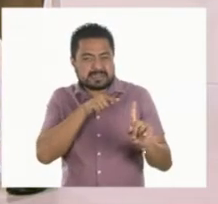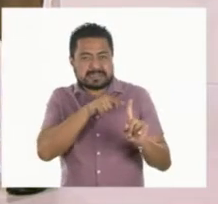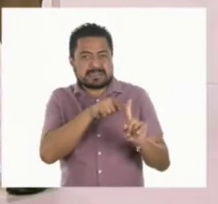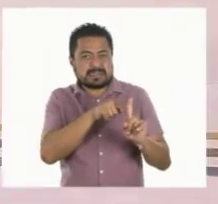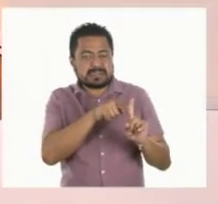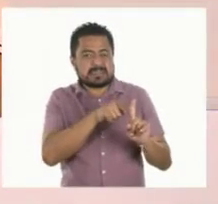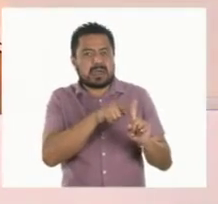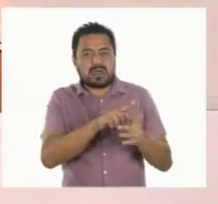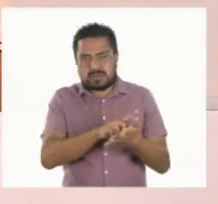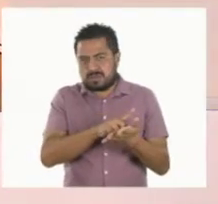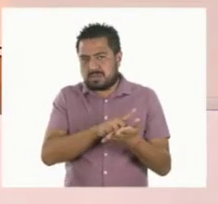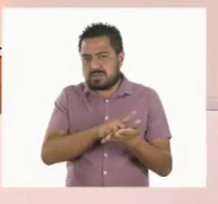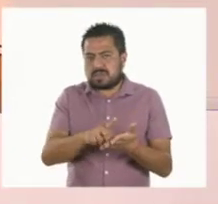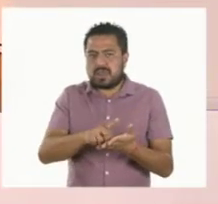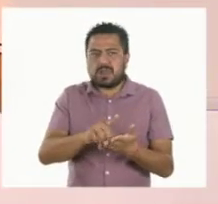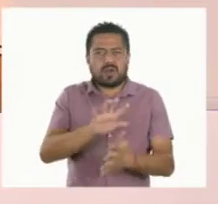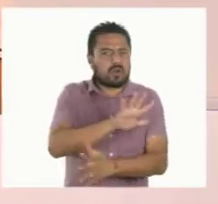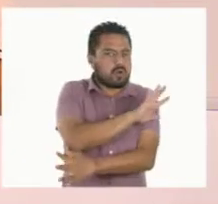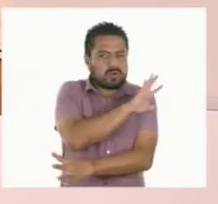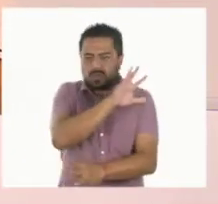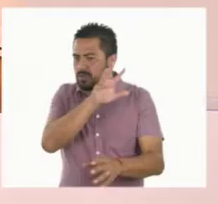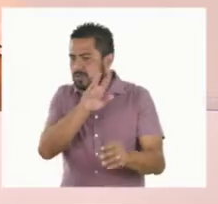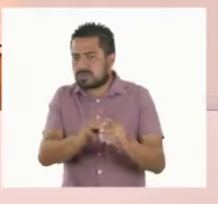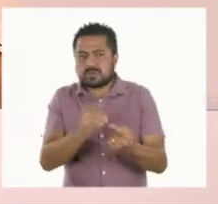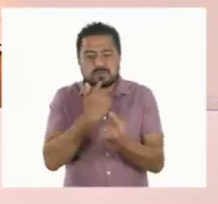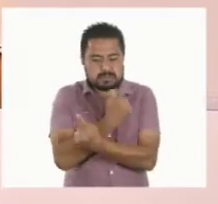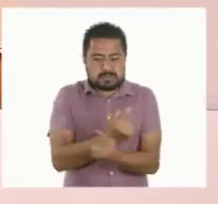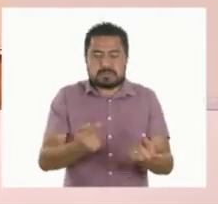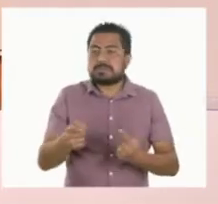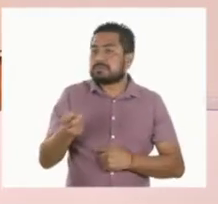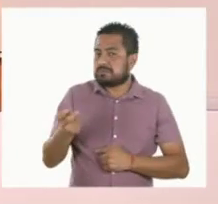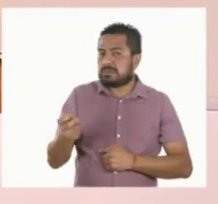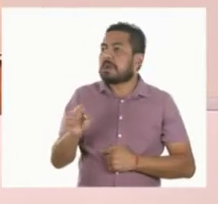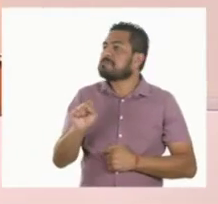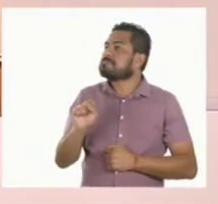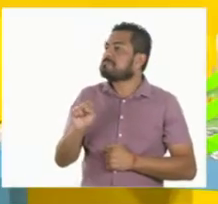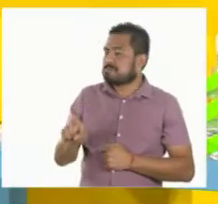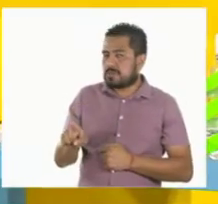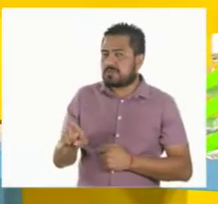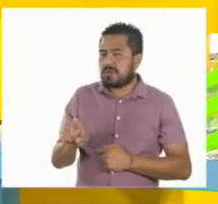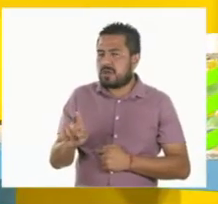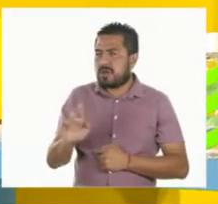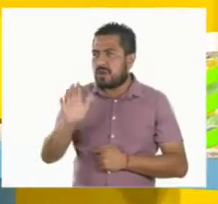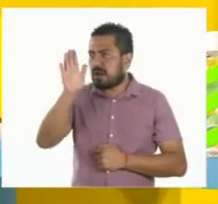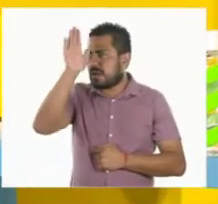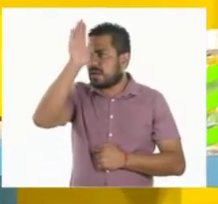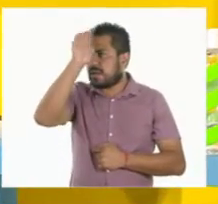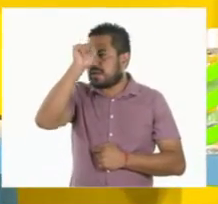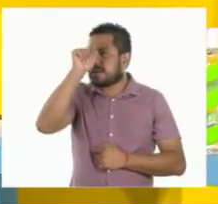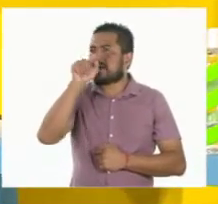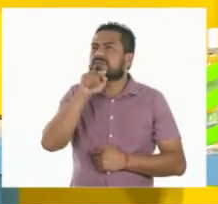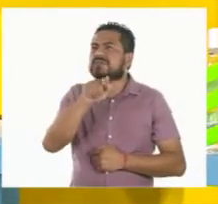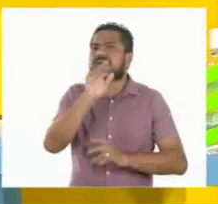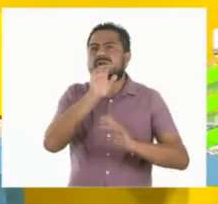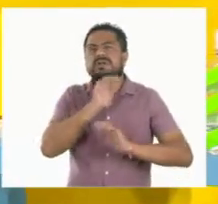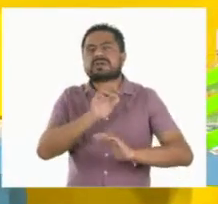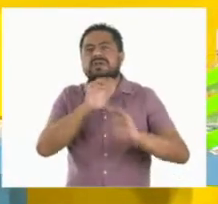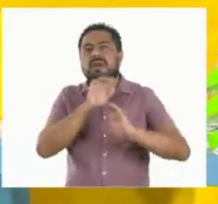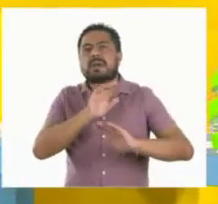es un derecho de todos los niños. Y también es cierto recordar que lo que hace que una canción